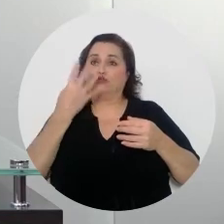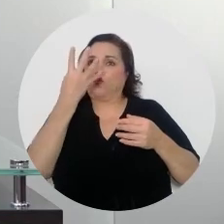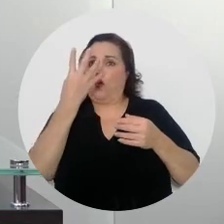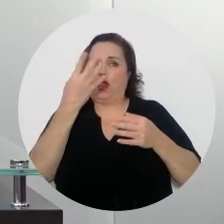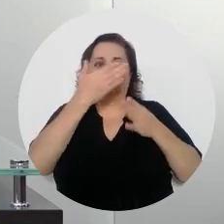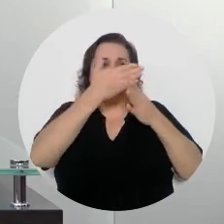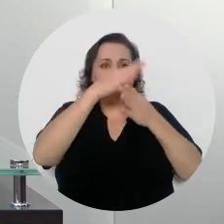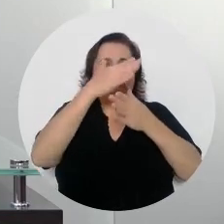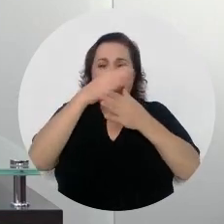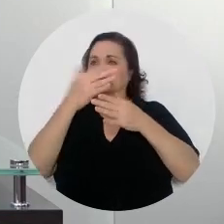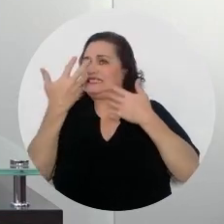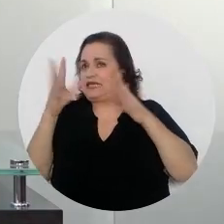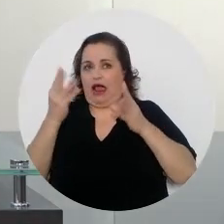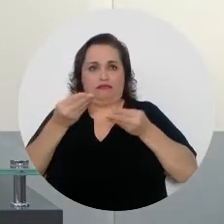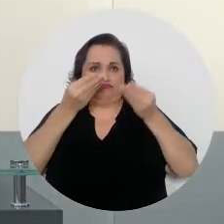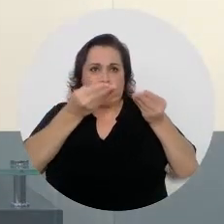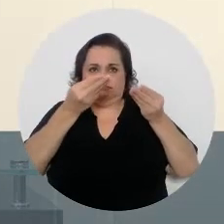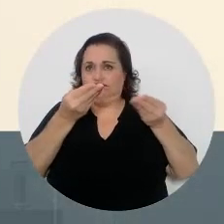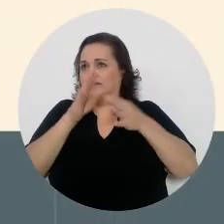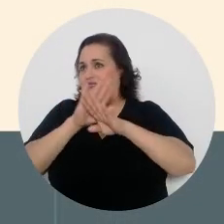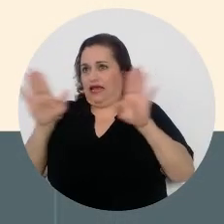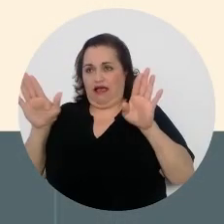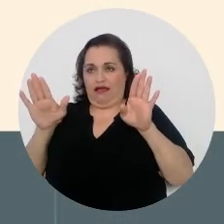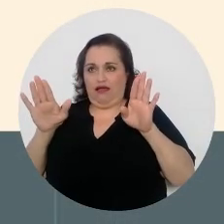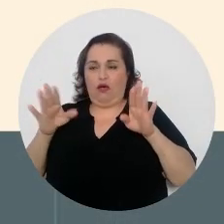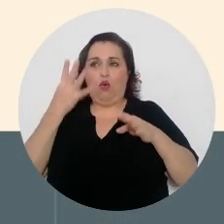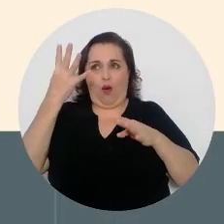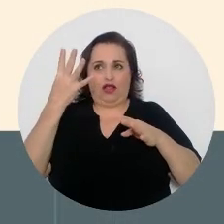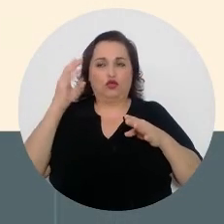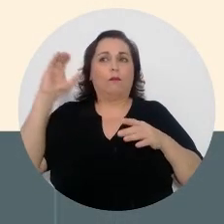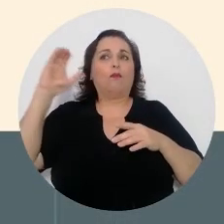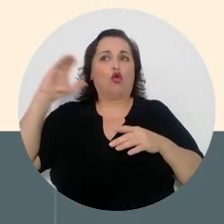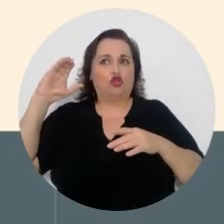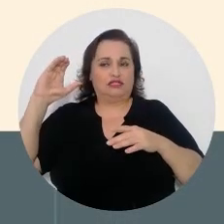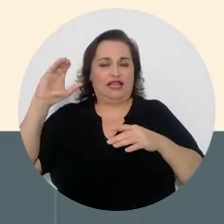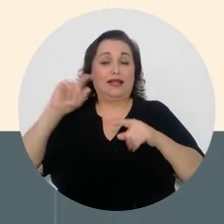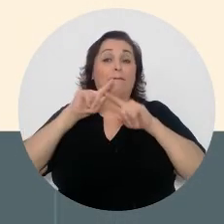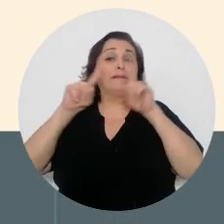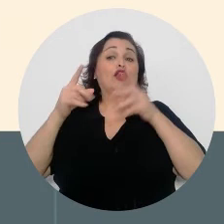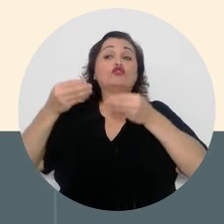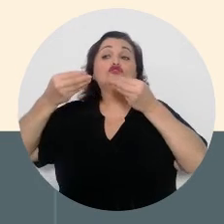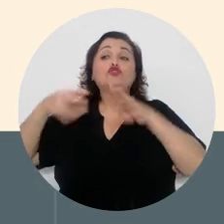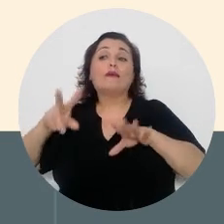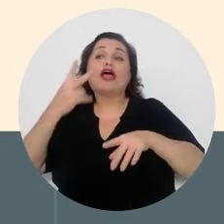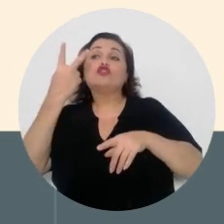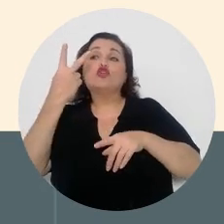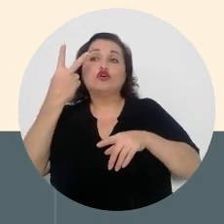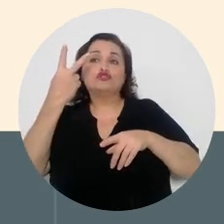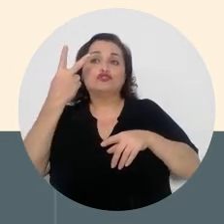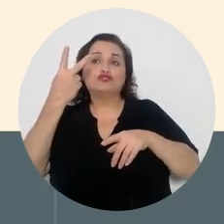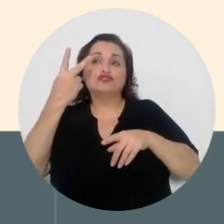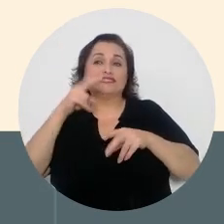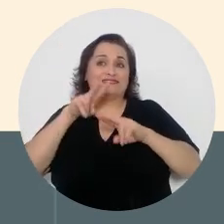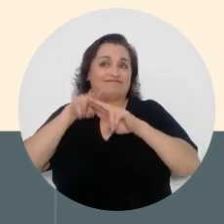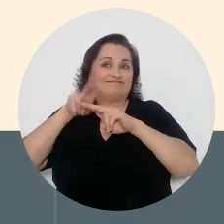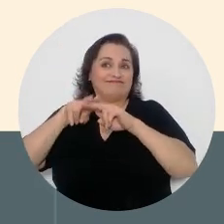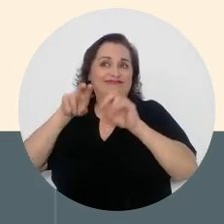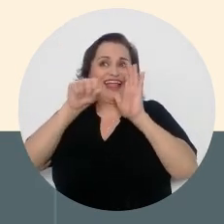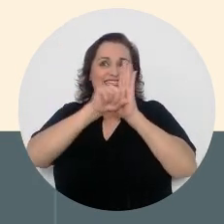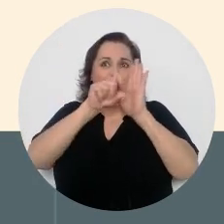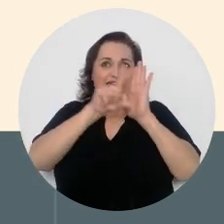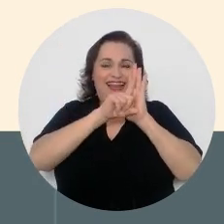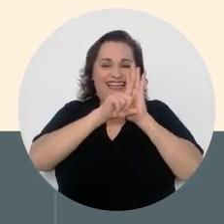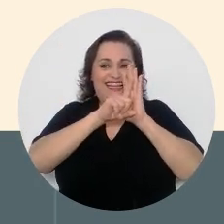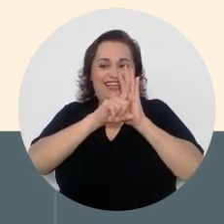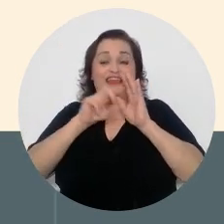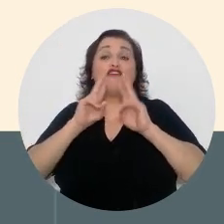vimos, tenemos 4 curules que fueron posibles distribuirlas por cociente, pero nos quedaron 2 curules.